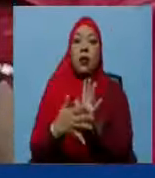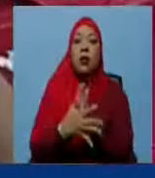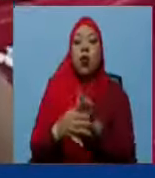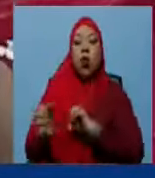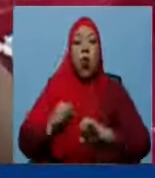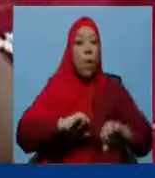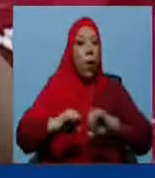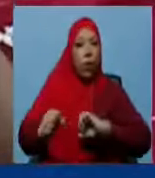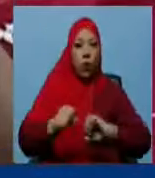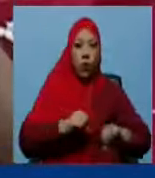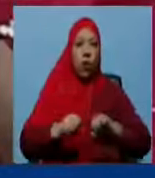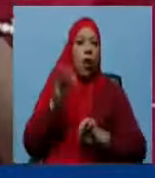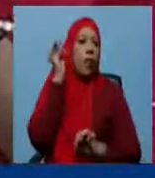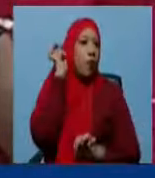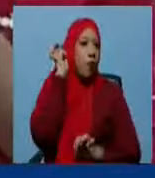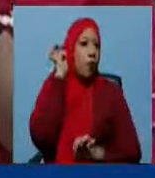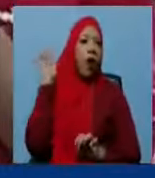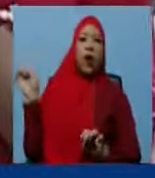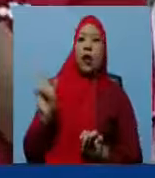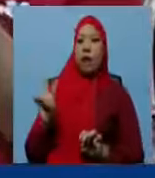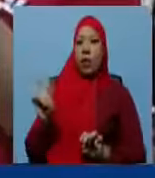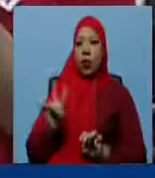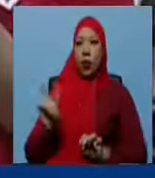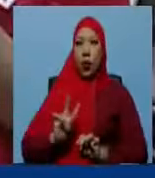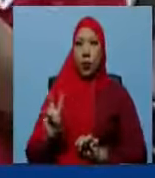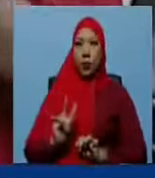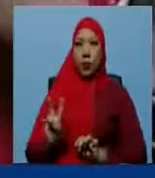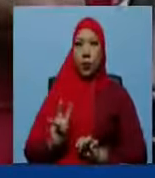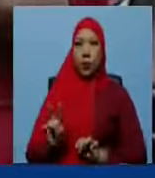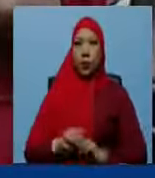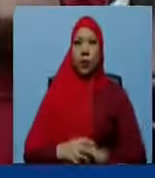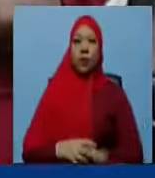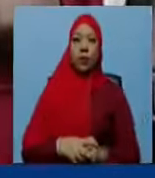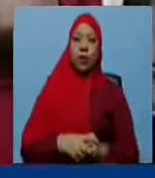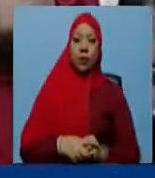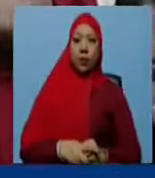los movimientos feministas venezolanos.